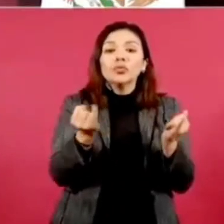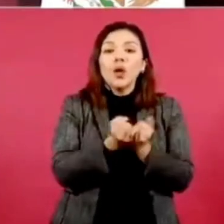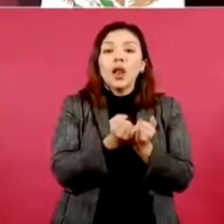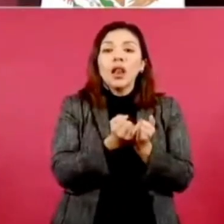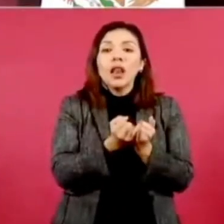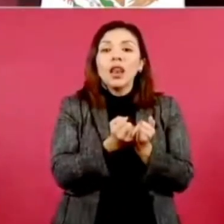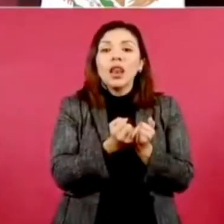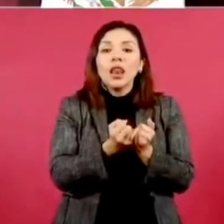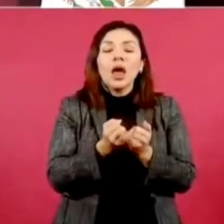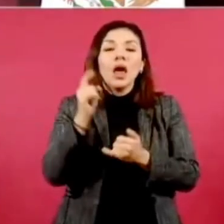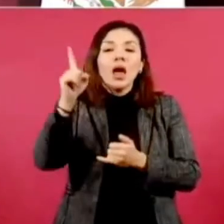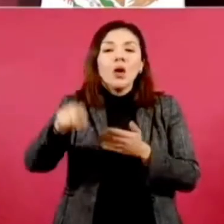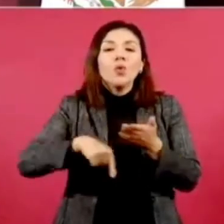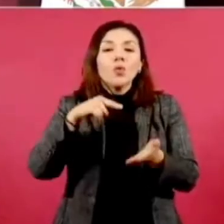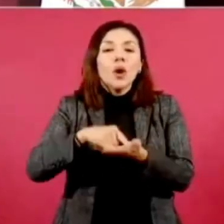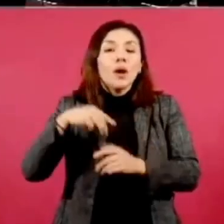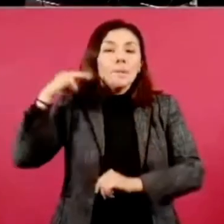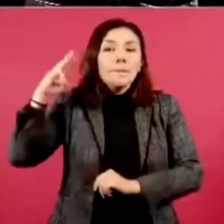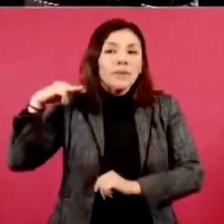en Michoacán